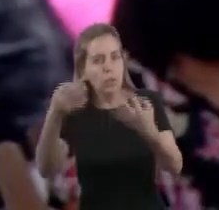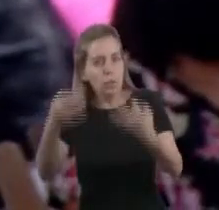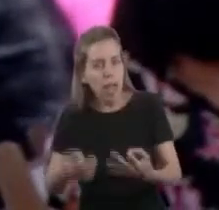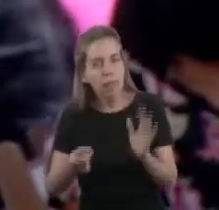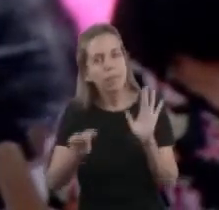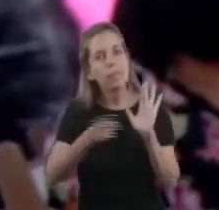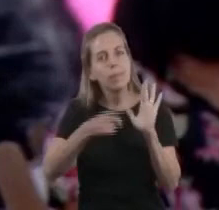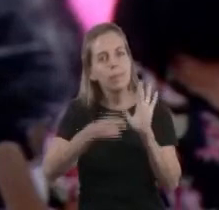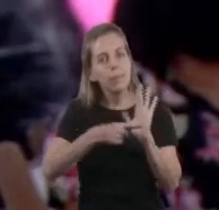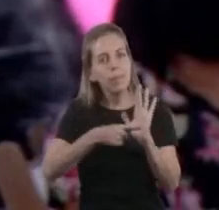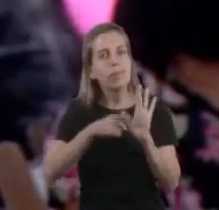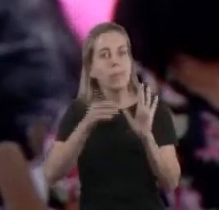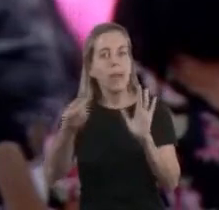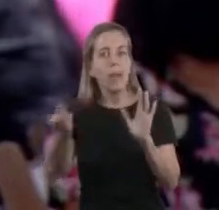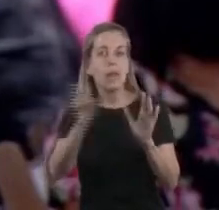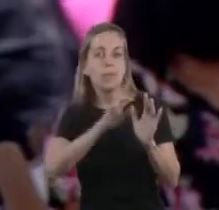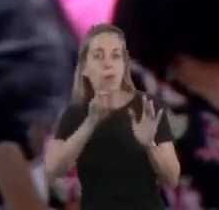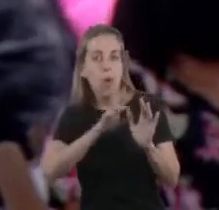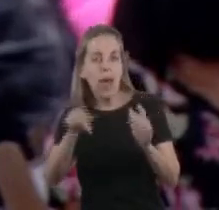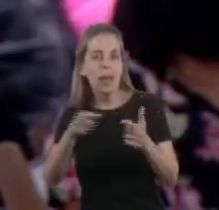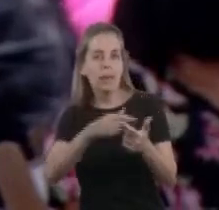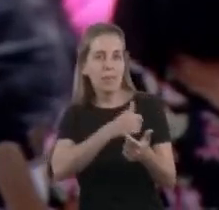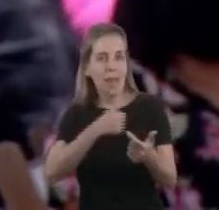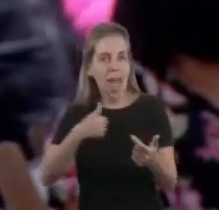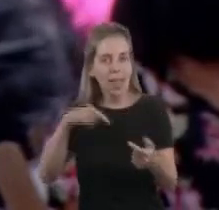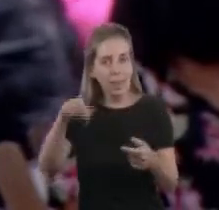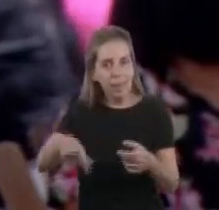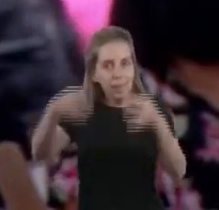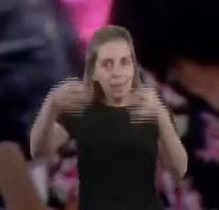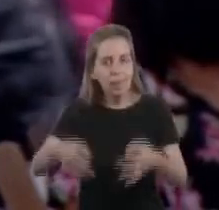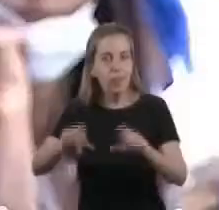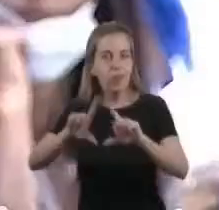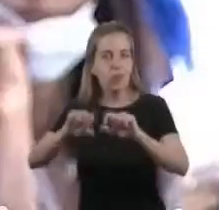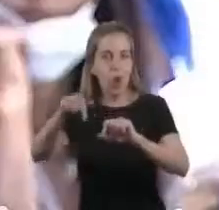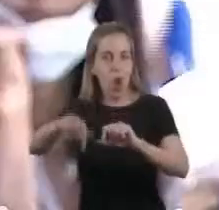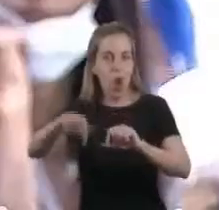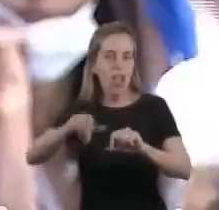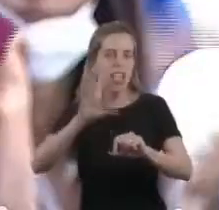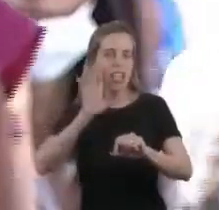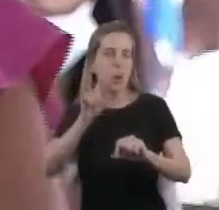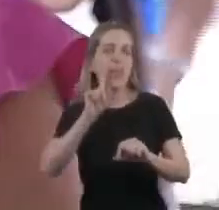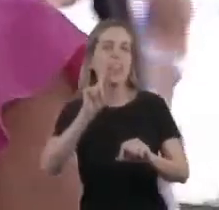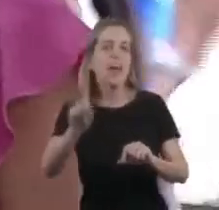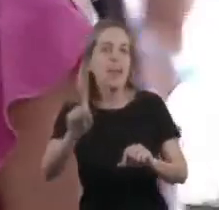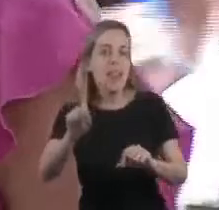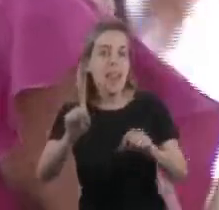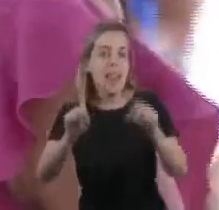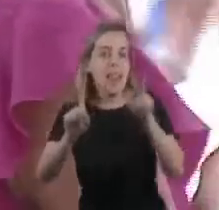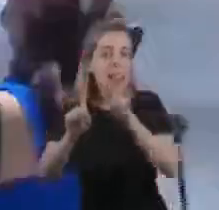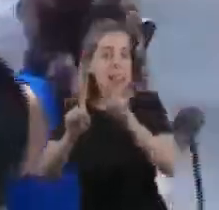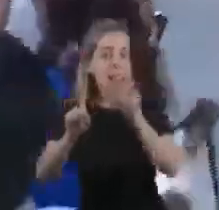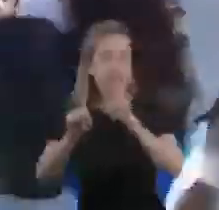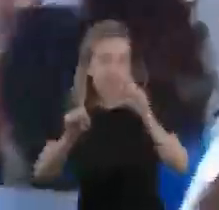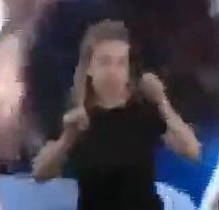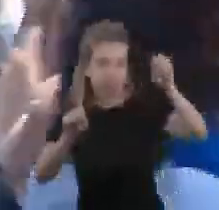que incluye a la mujer madre argentina número 50.000 que hoy está acá.